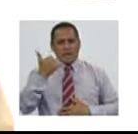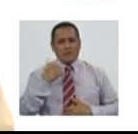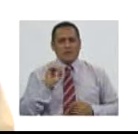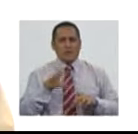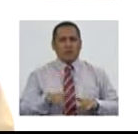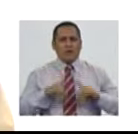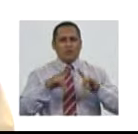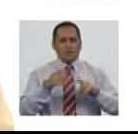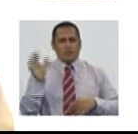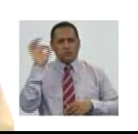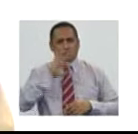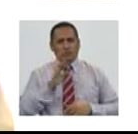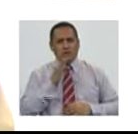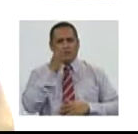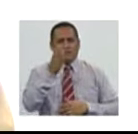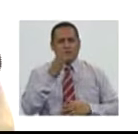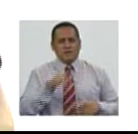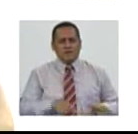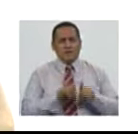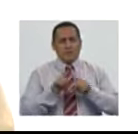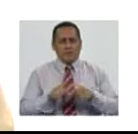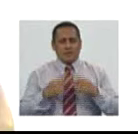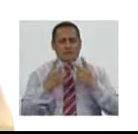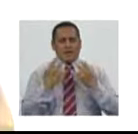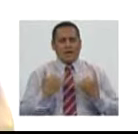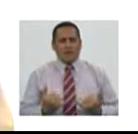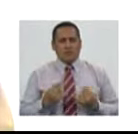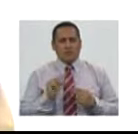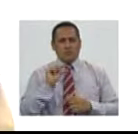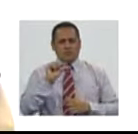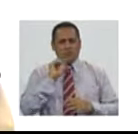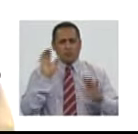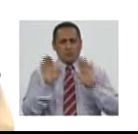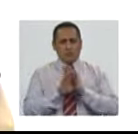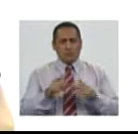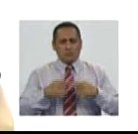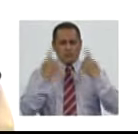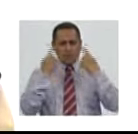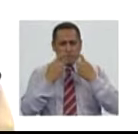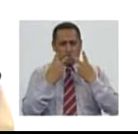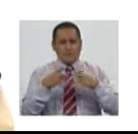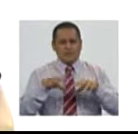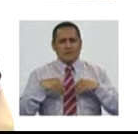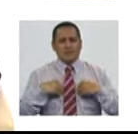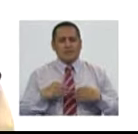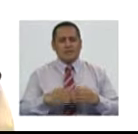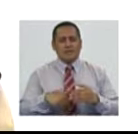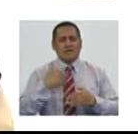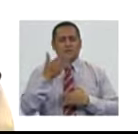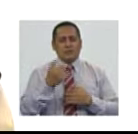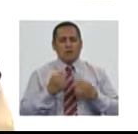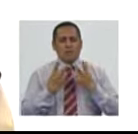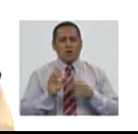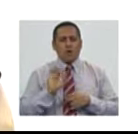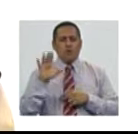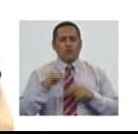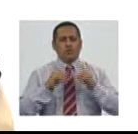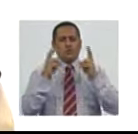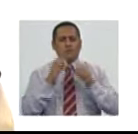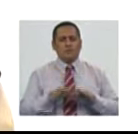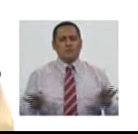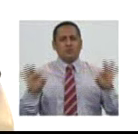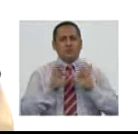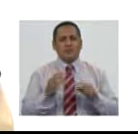llamada pues Australia y uno nunca la he hecho claro y ahí aparece un poco las medidas a tomar después también hay otro tema